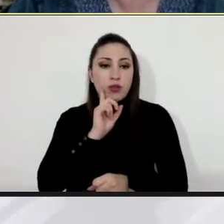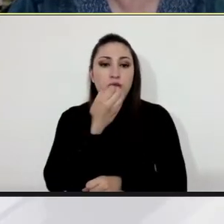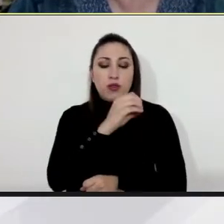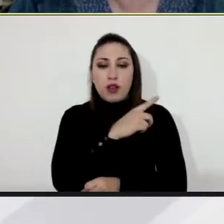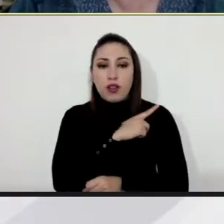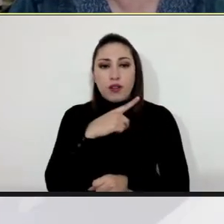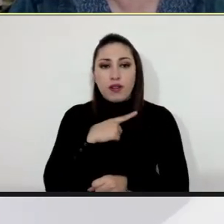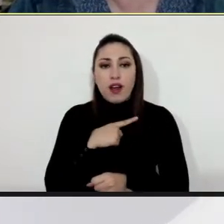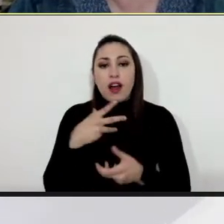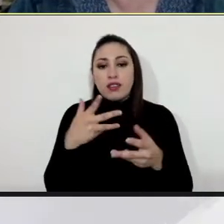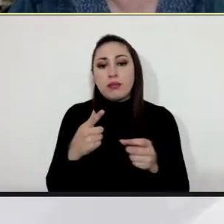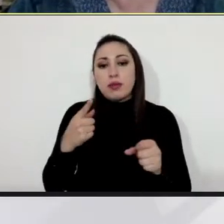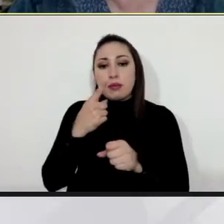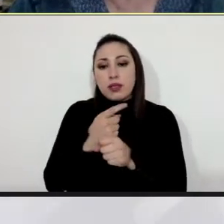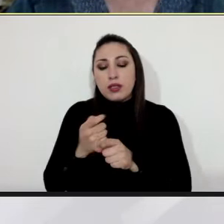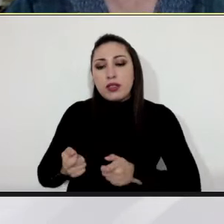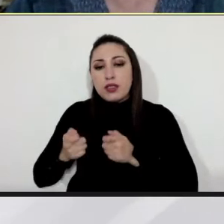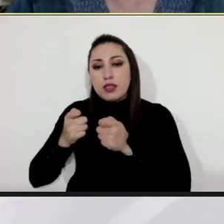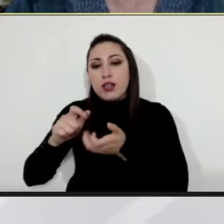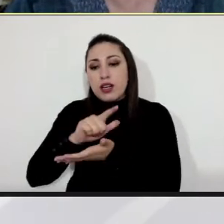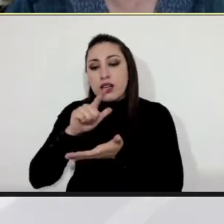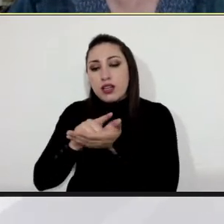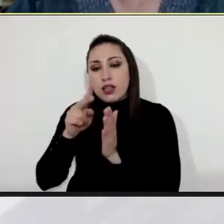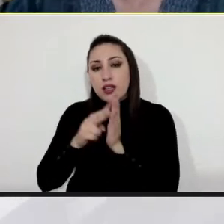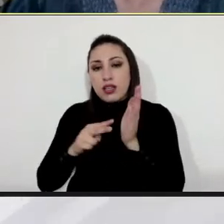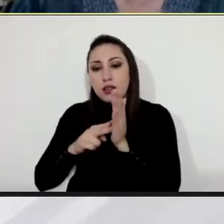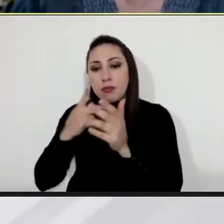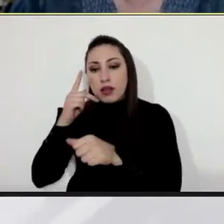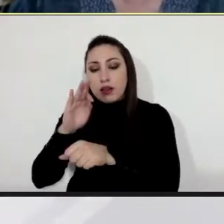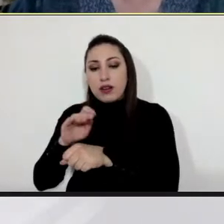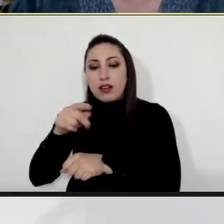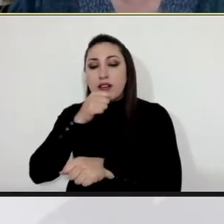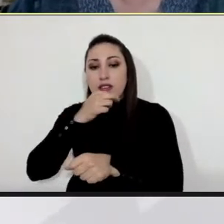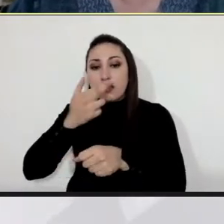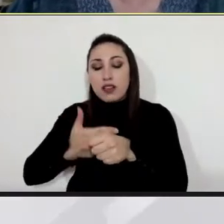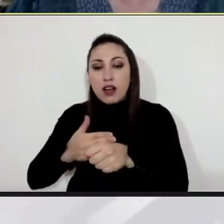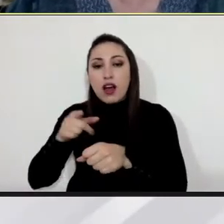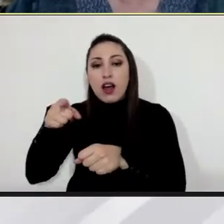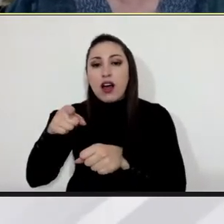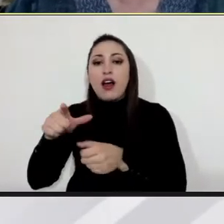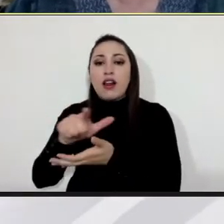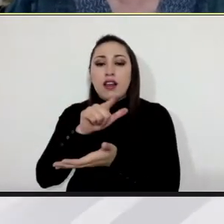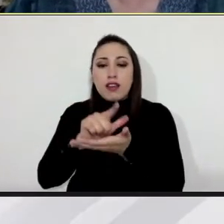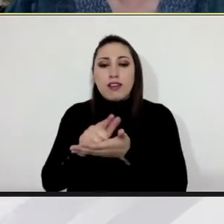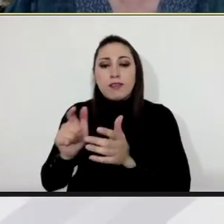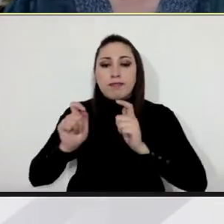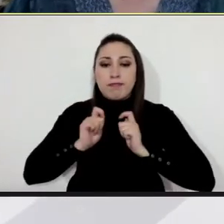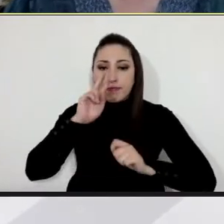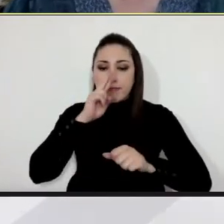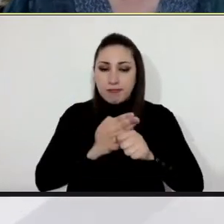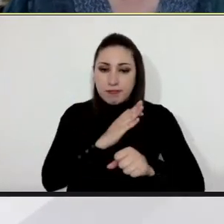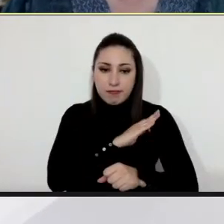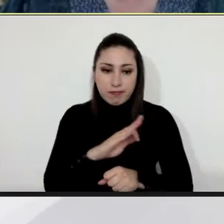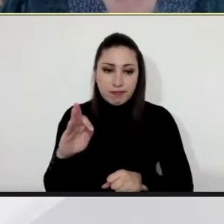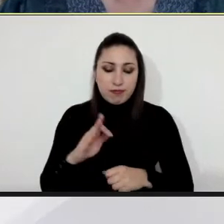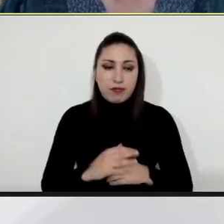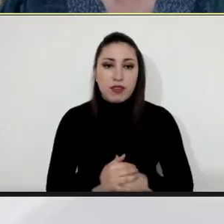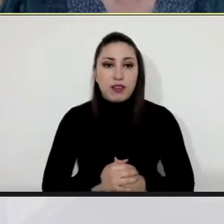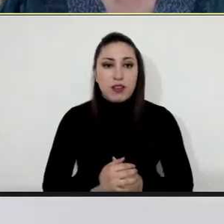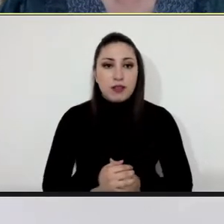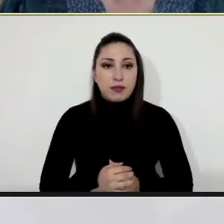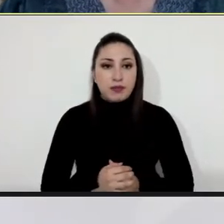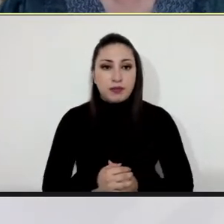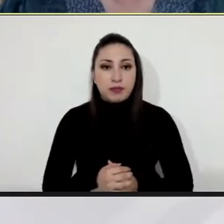atribuciones pertinentes en la legislación con la finalidad de que éstas sean vinculantes. En atención a ello,